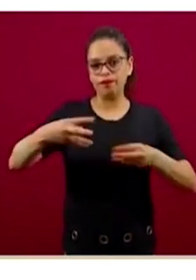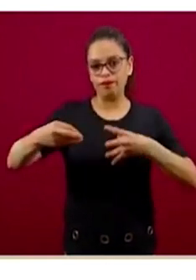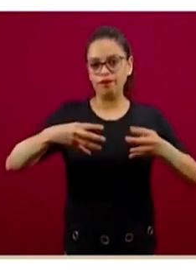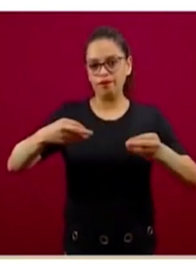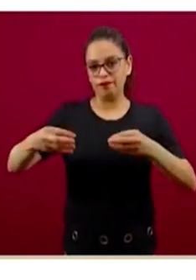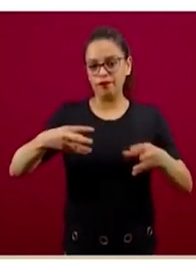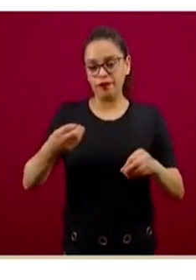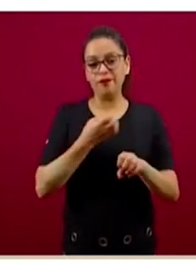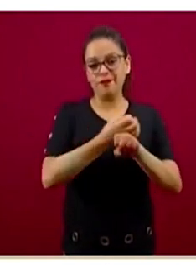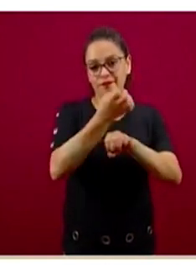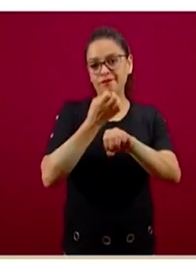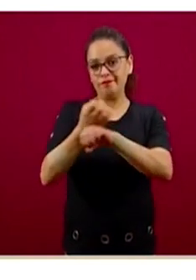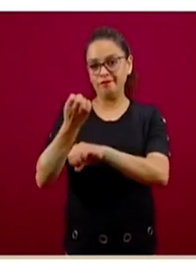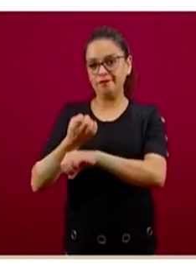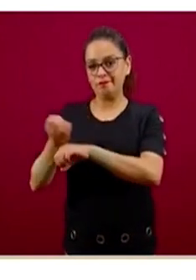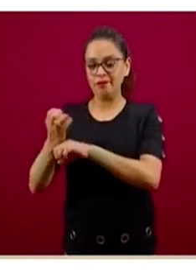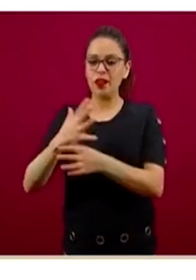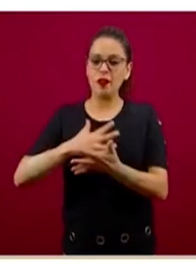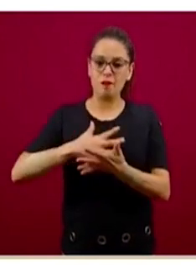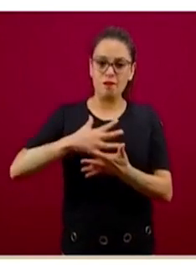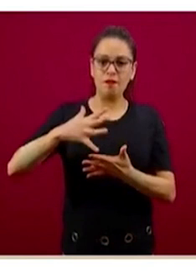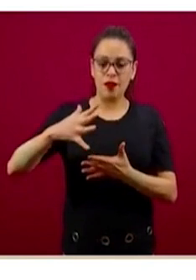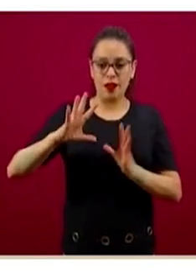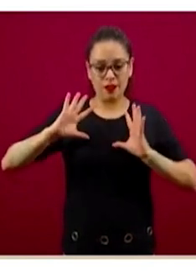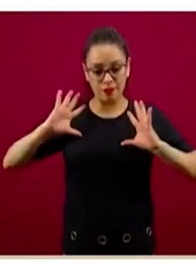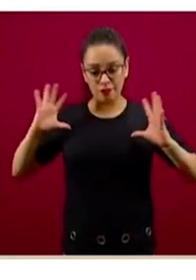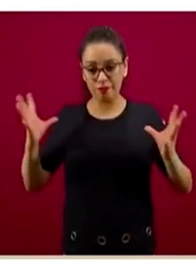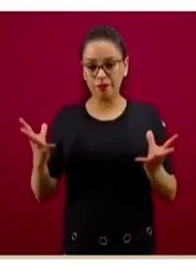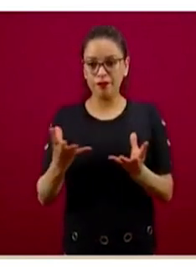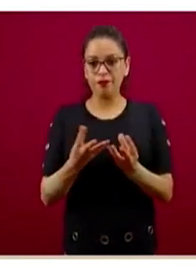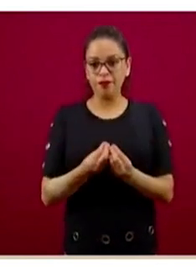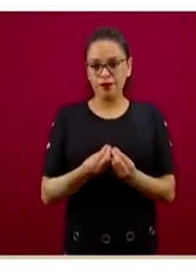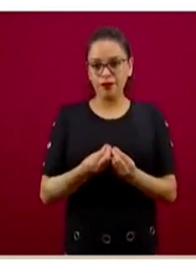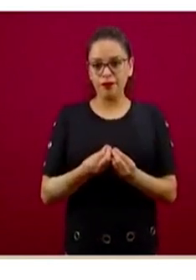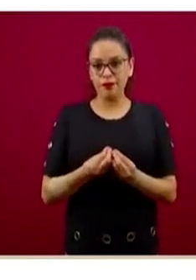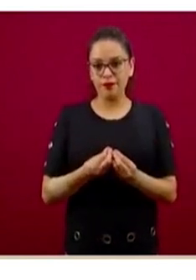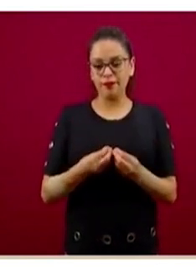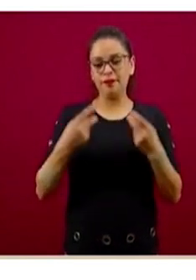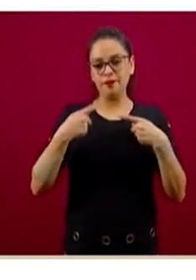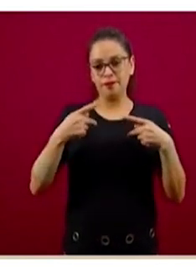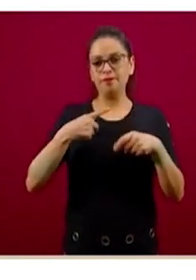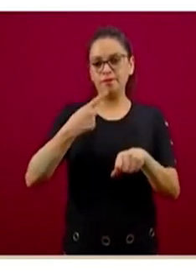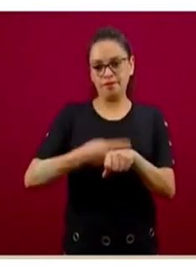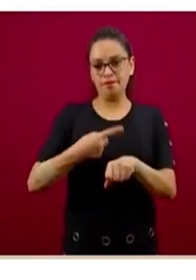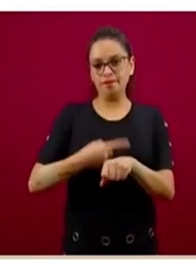de estas entidades federativas, del total de casos acumulados, de estos